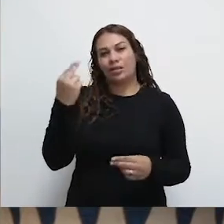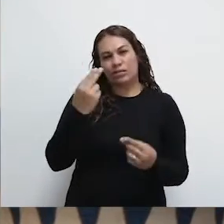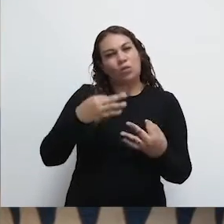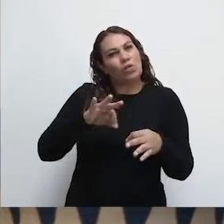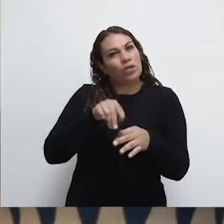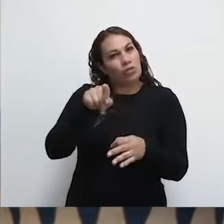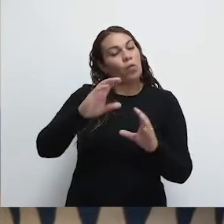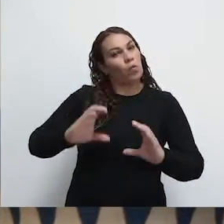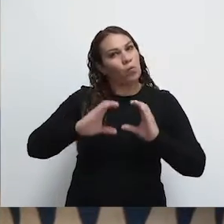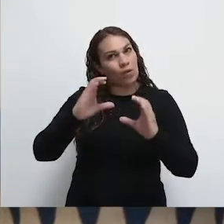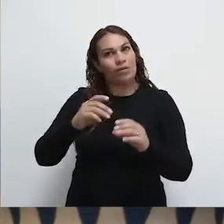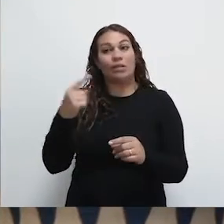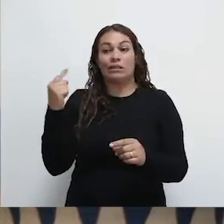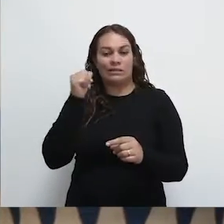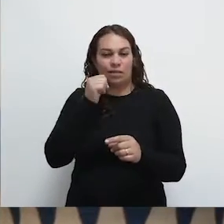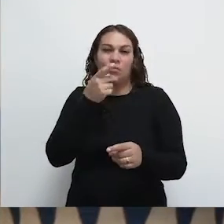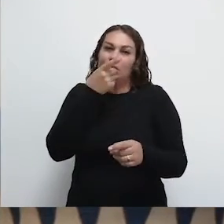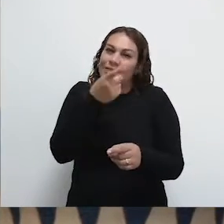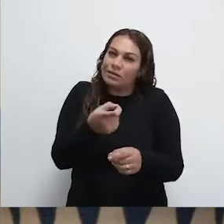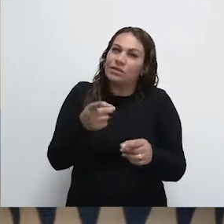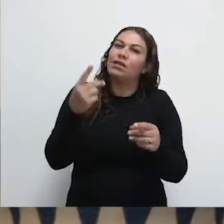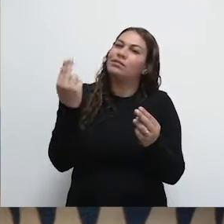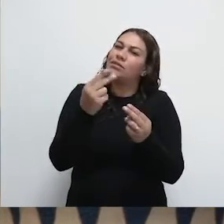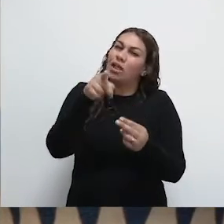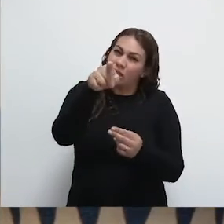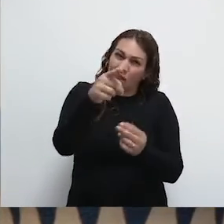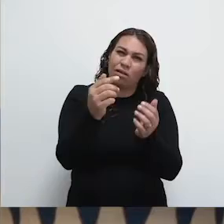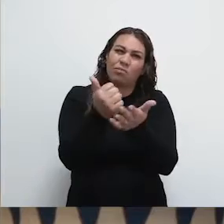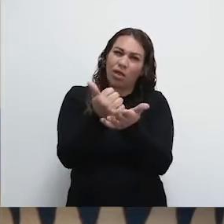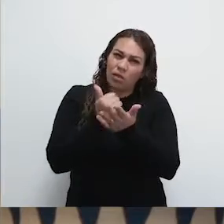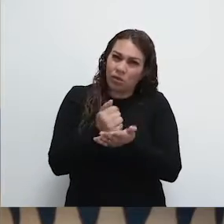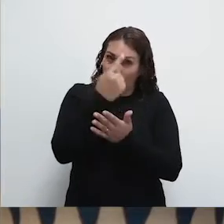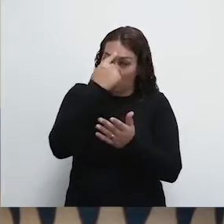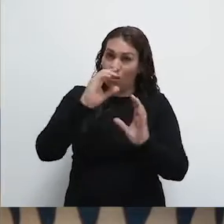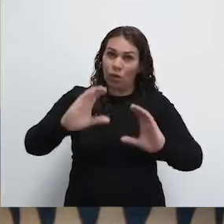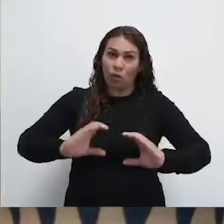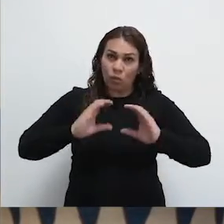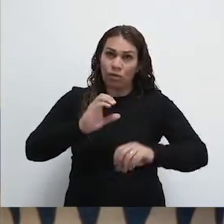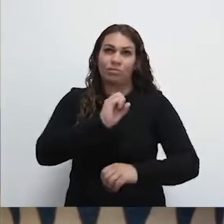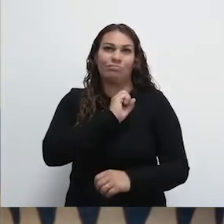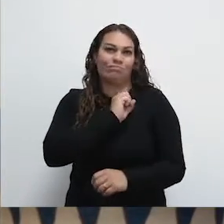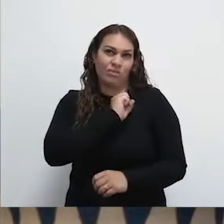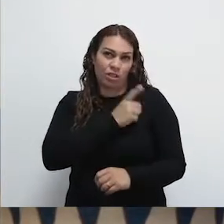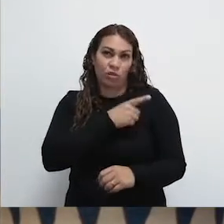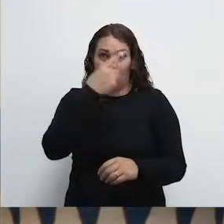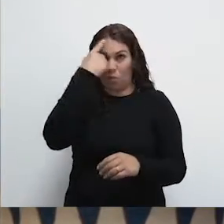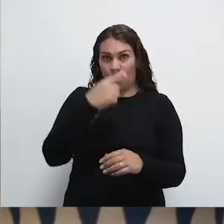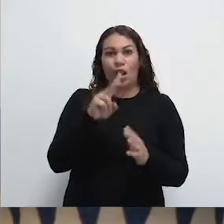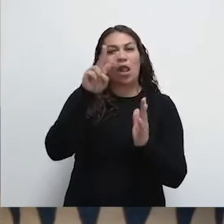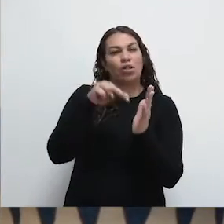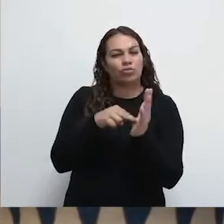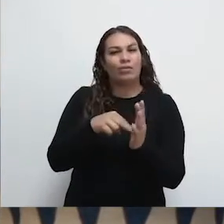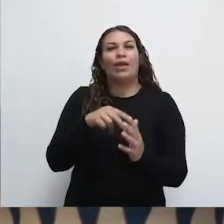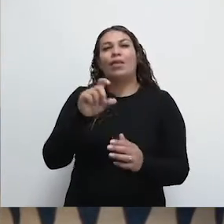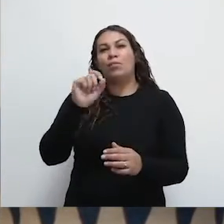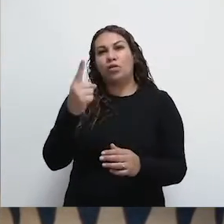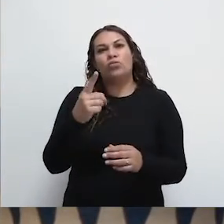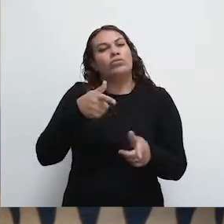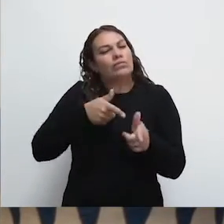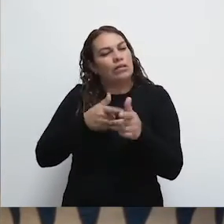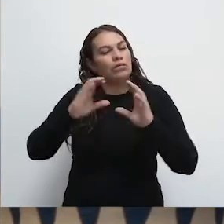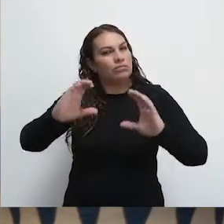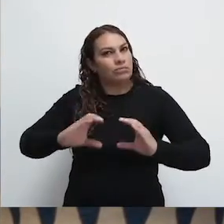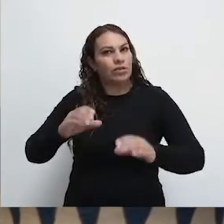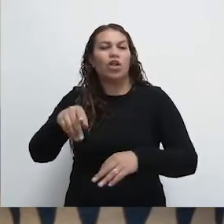pero como lo hemos dicho a lo largo de la pandemia necesitamos de ti para que el plan commit 2021 funcione